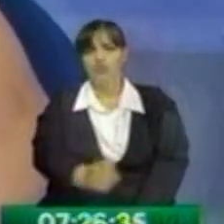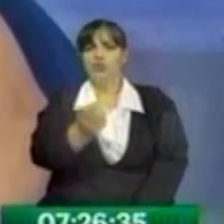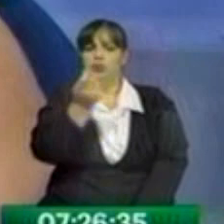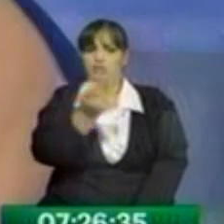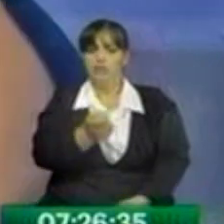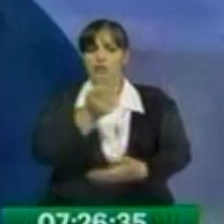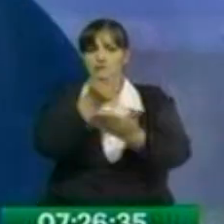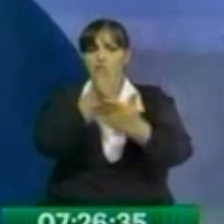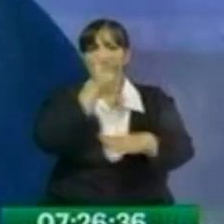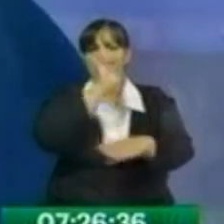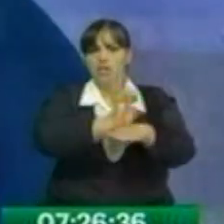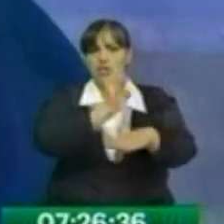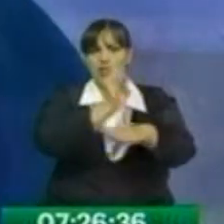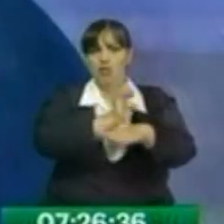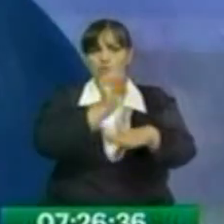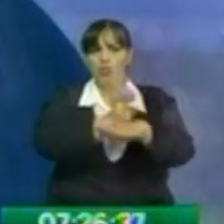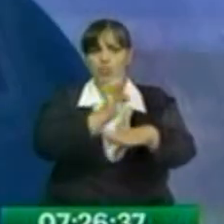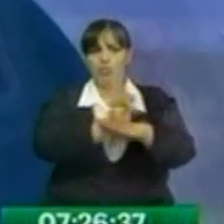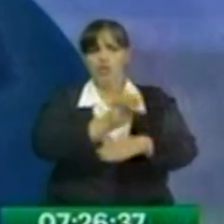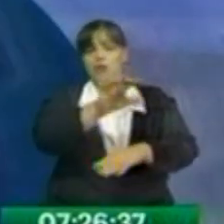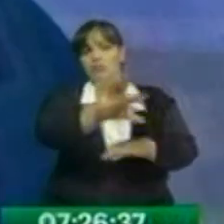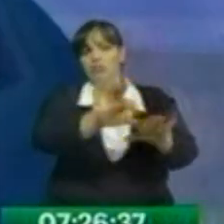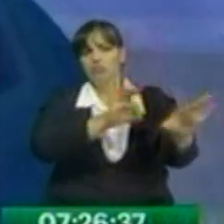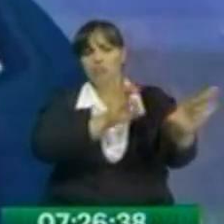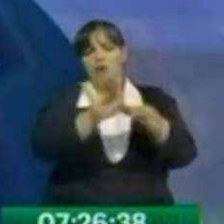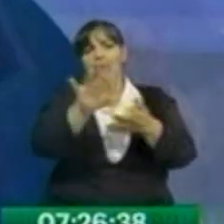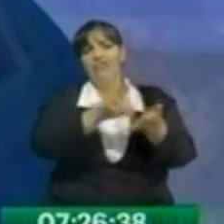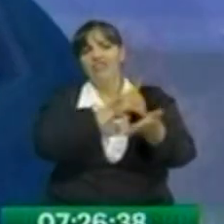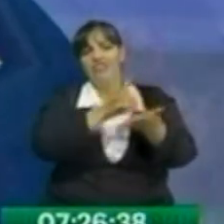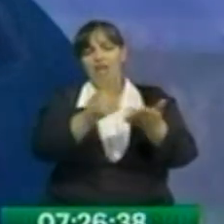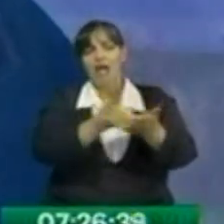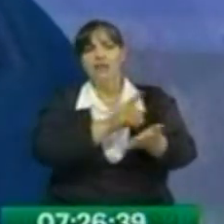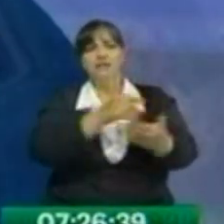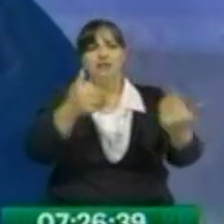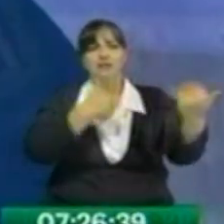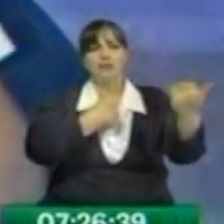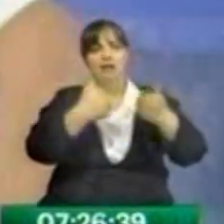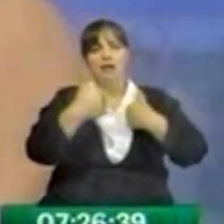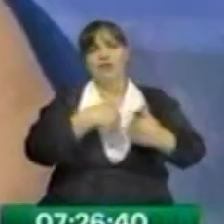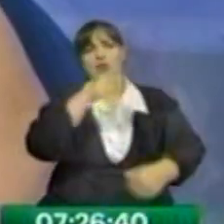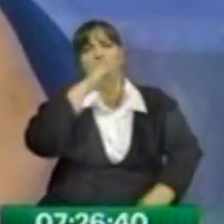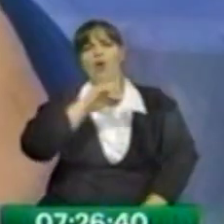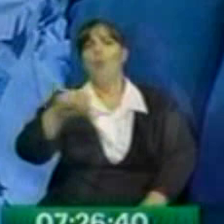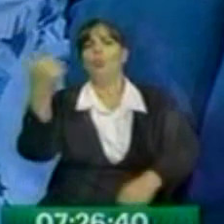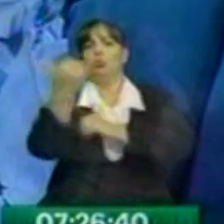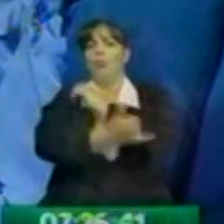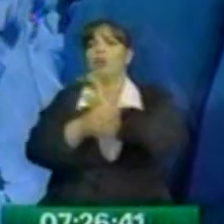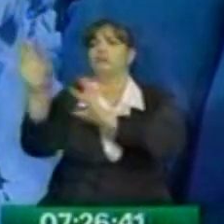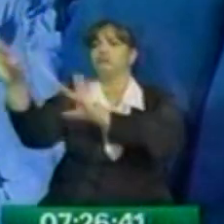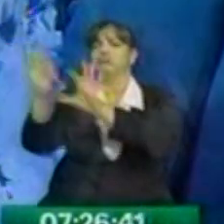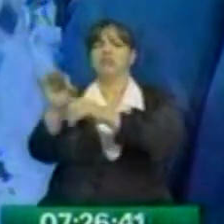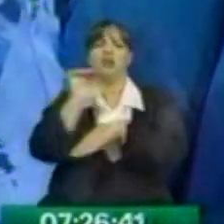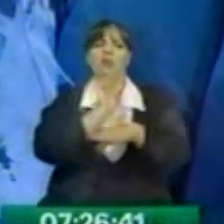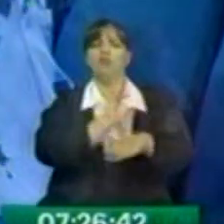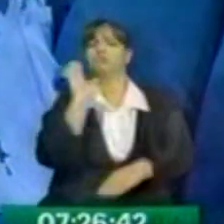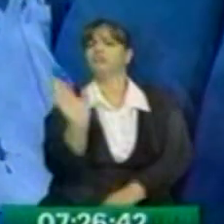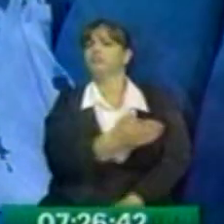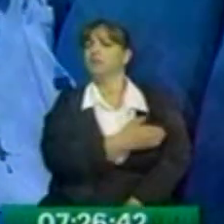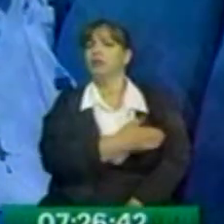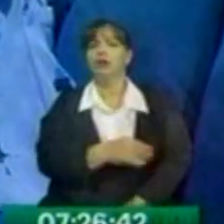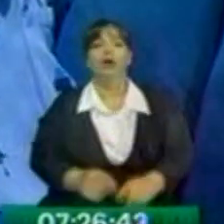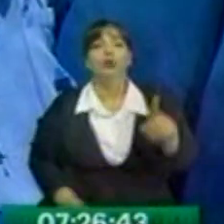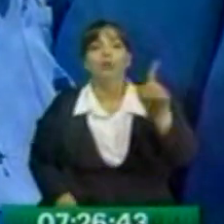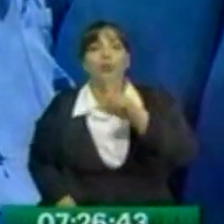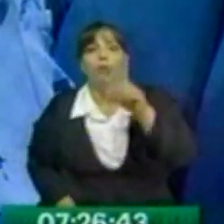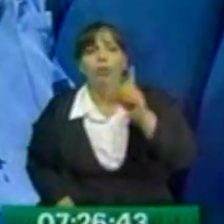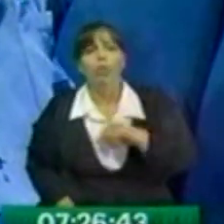artistas ecuatorianos, artistas que son artistas de la danza, de la música, del teatro, de la animación, de lo que sea. Oiga, ministro, si me permite